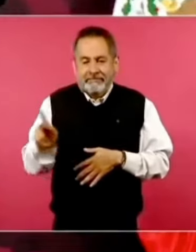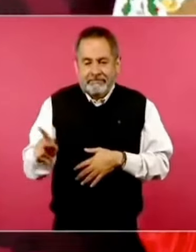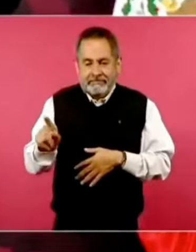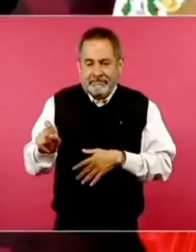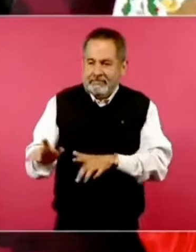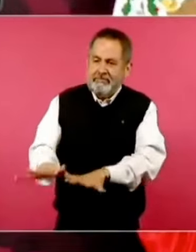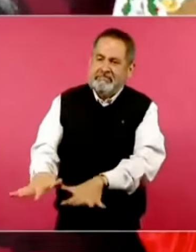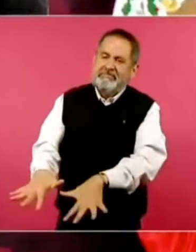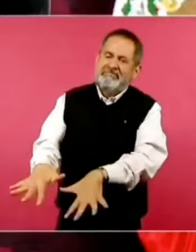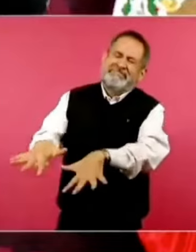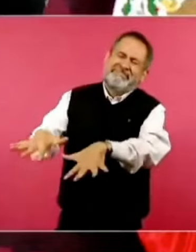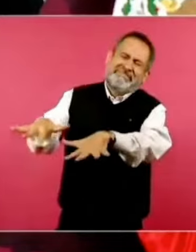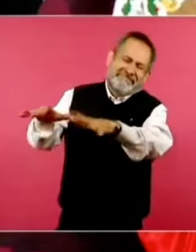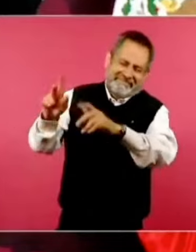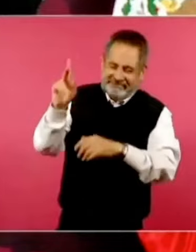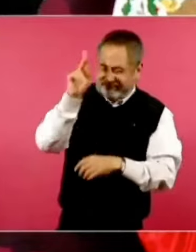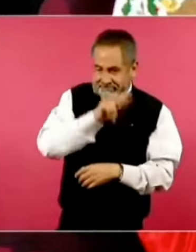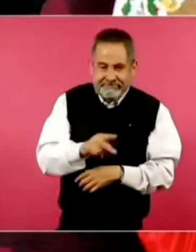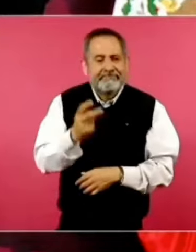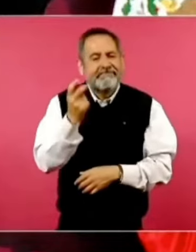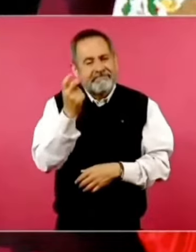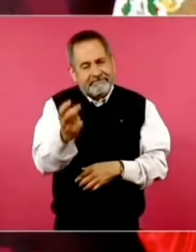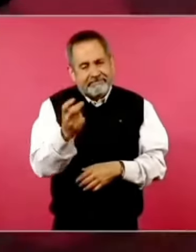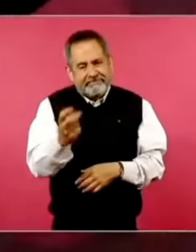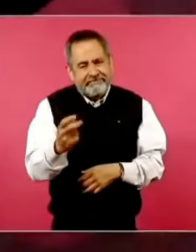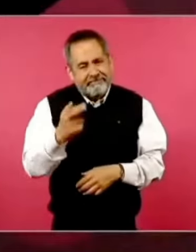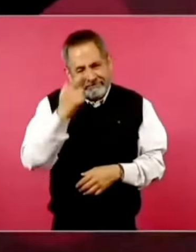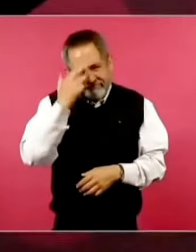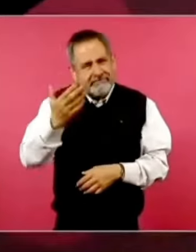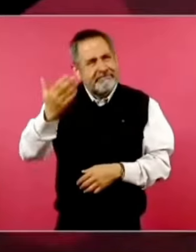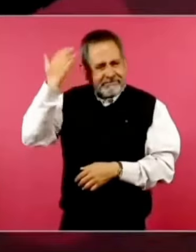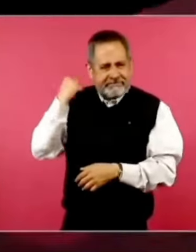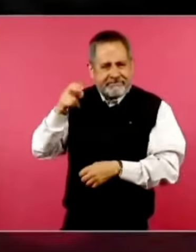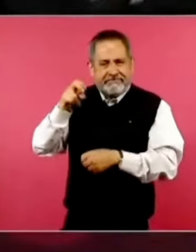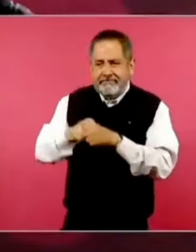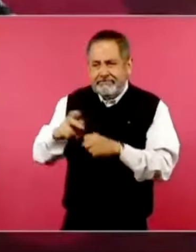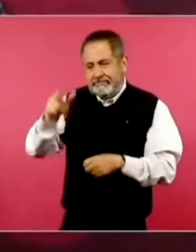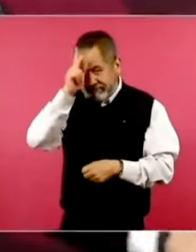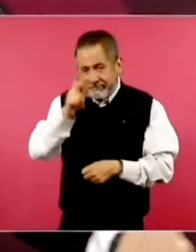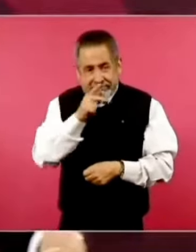gran inundación de hace años en